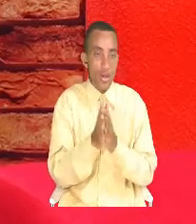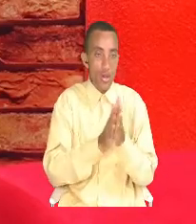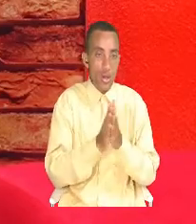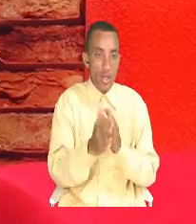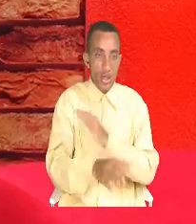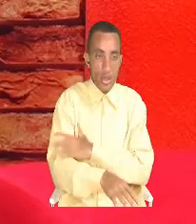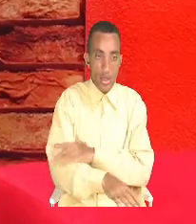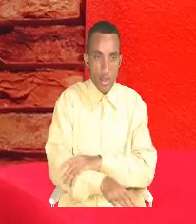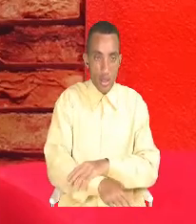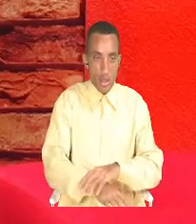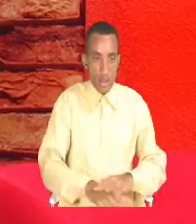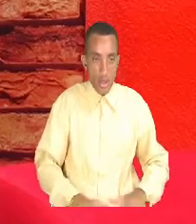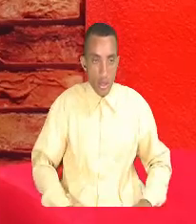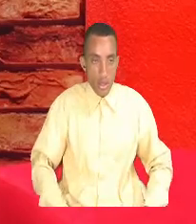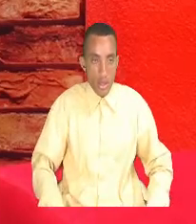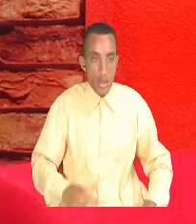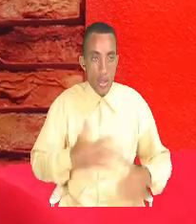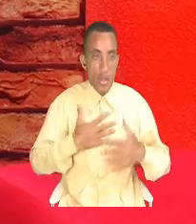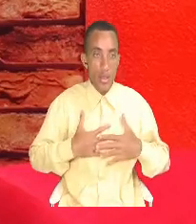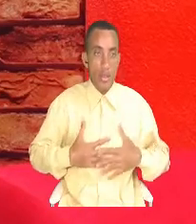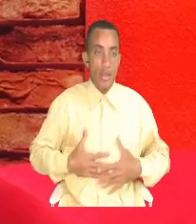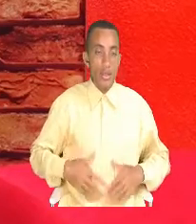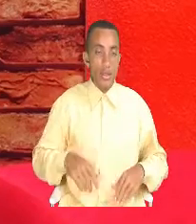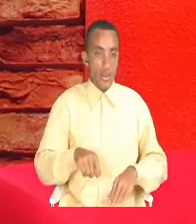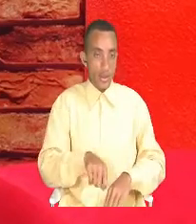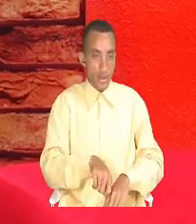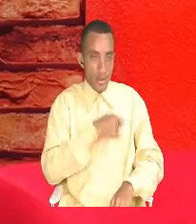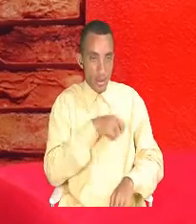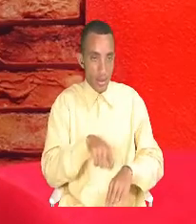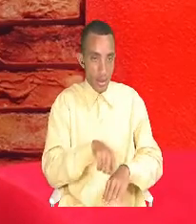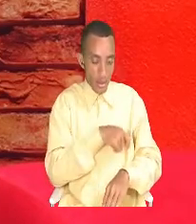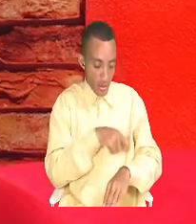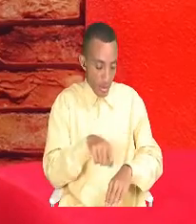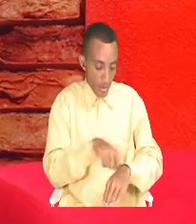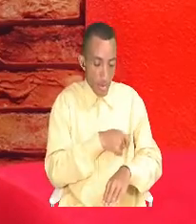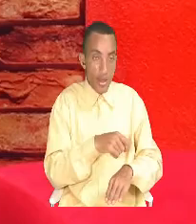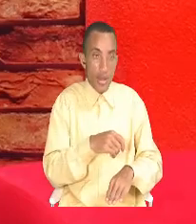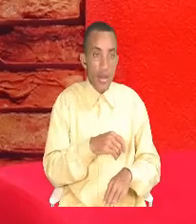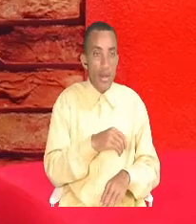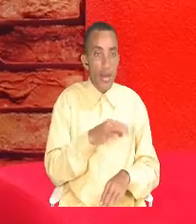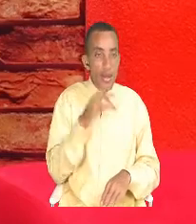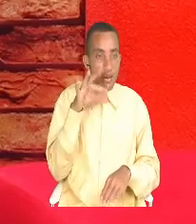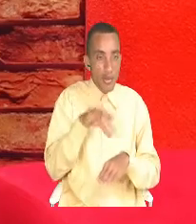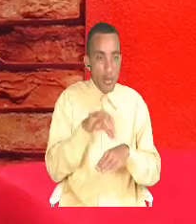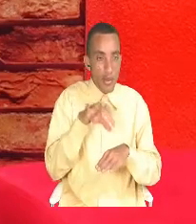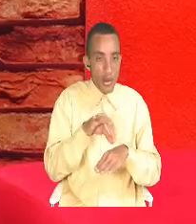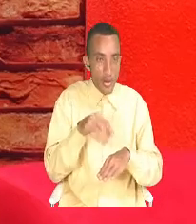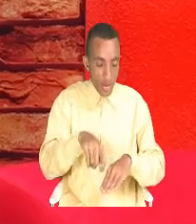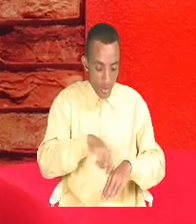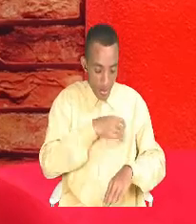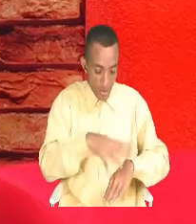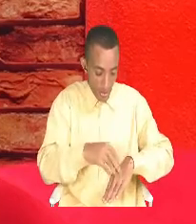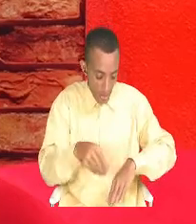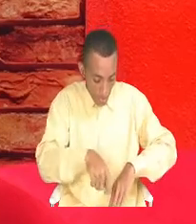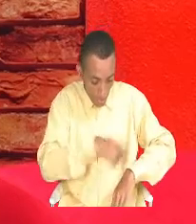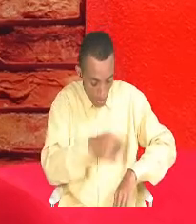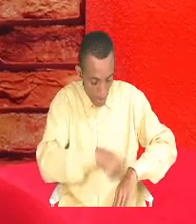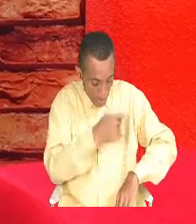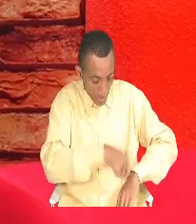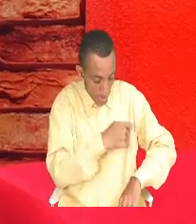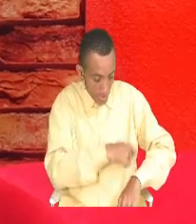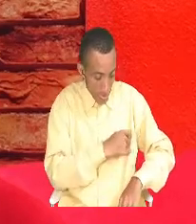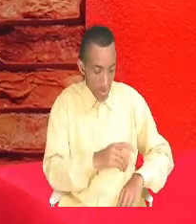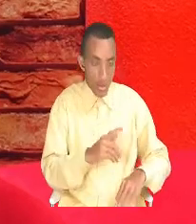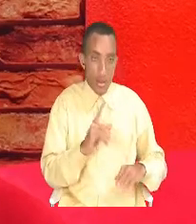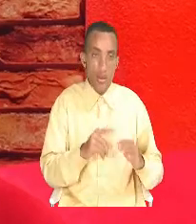trabaja una hidratación capilar y facial también en base al chocolate. Se hace una terapia física, pues promoviendo casi siempre el